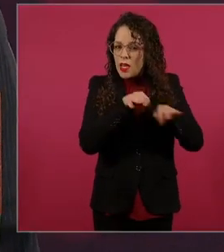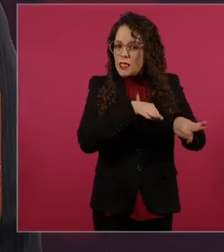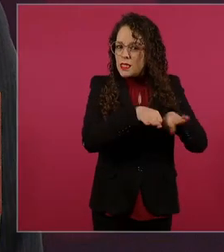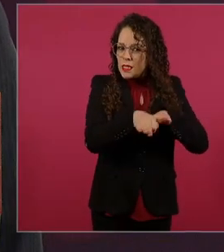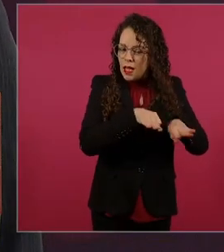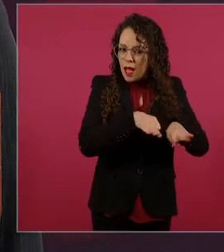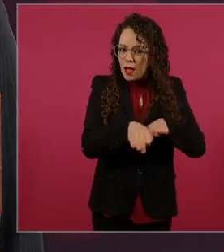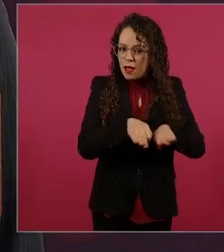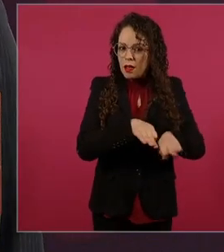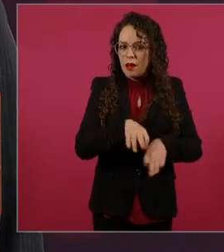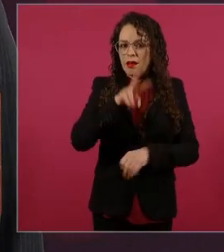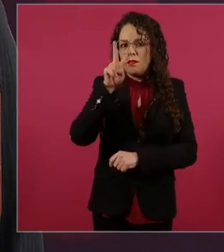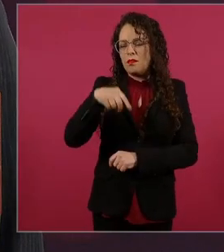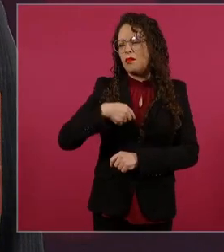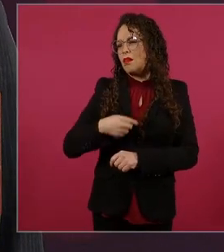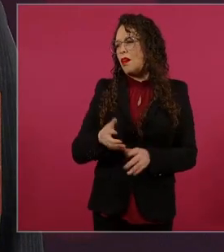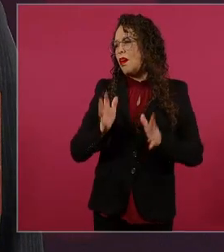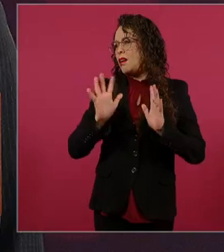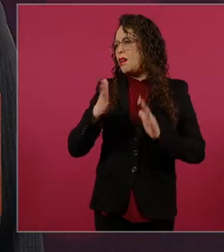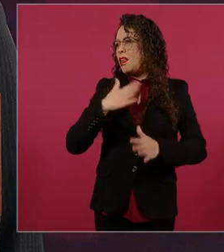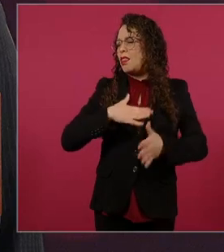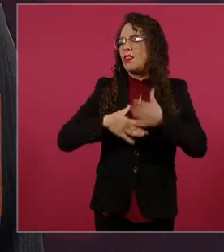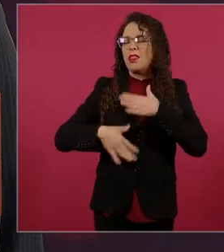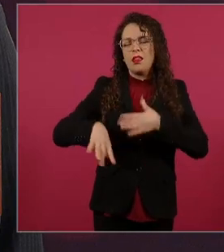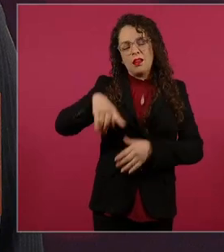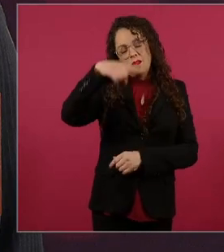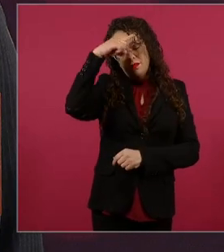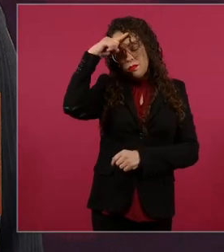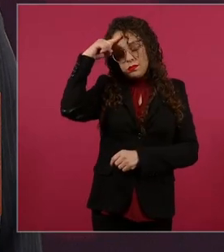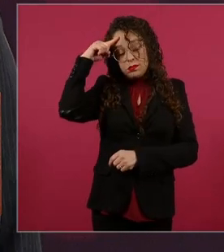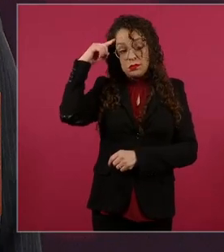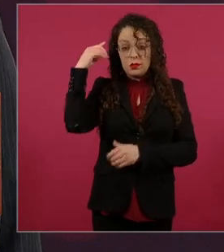ya muy molesto porque